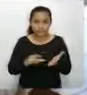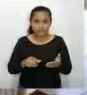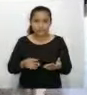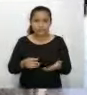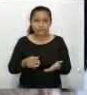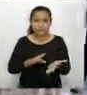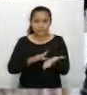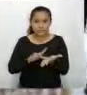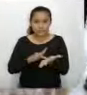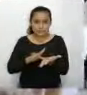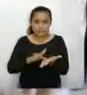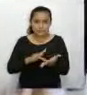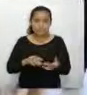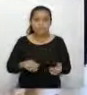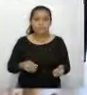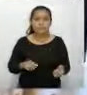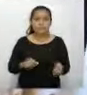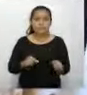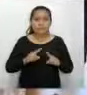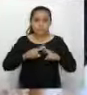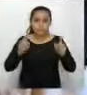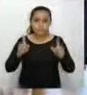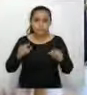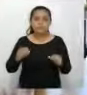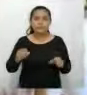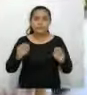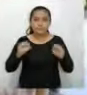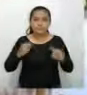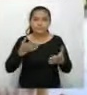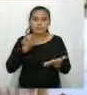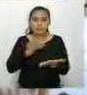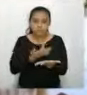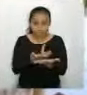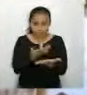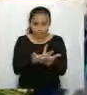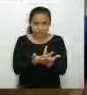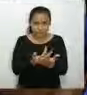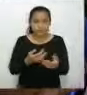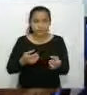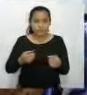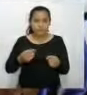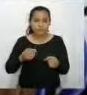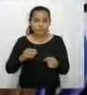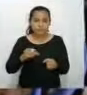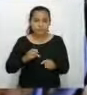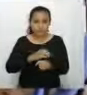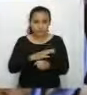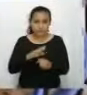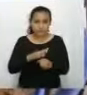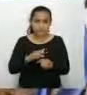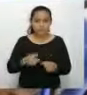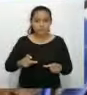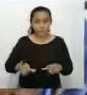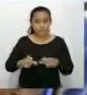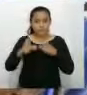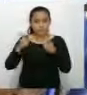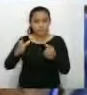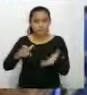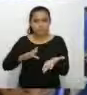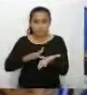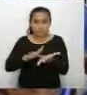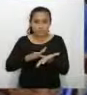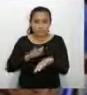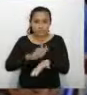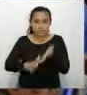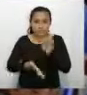una prueba de COVID, se les realiza la prueba del hisopado nasal y posteriormente se les entrega su medicamento